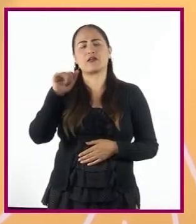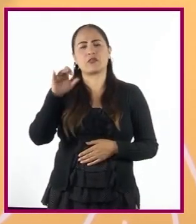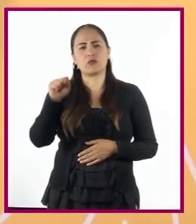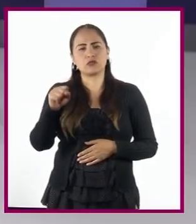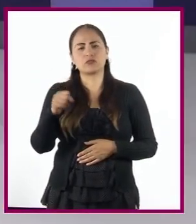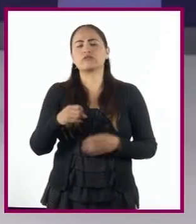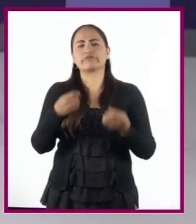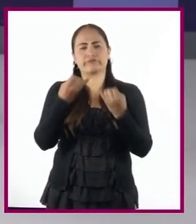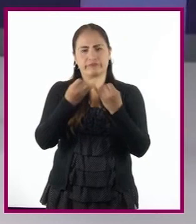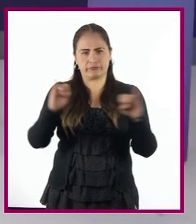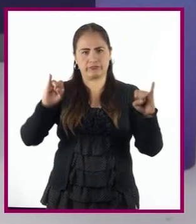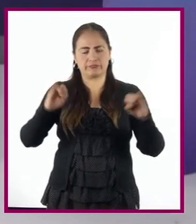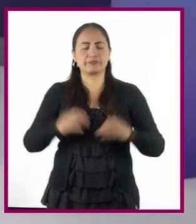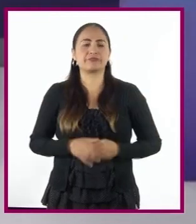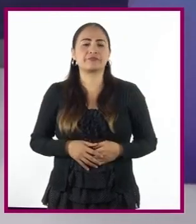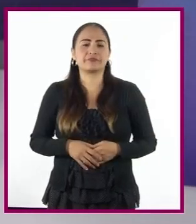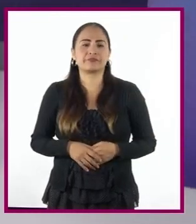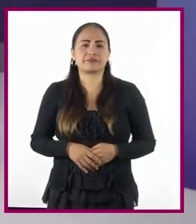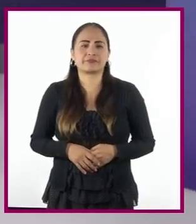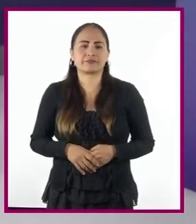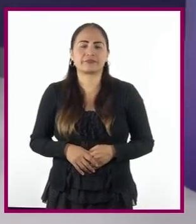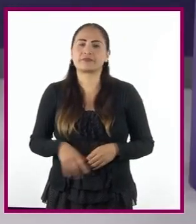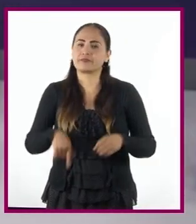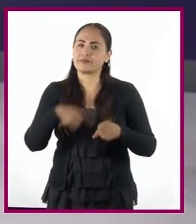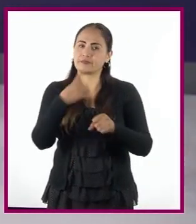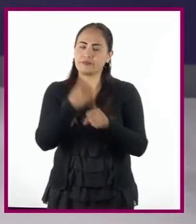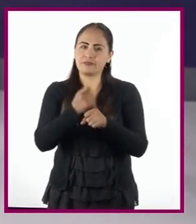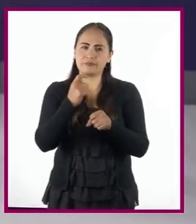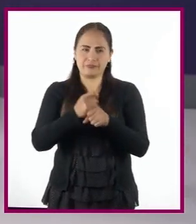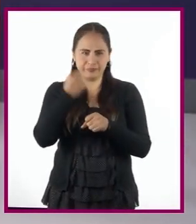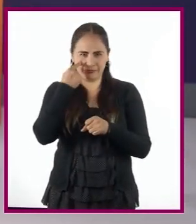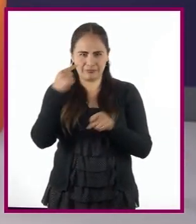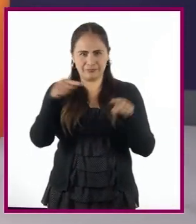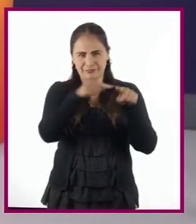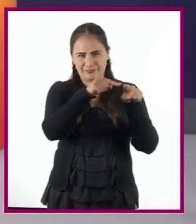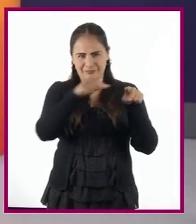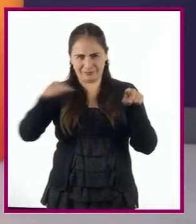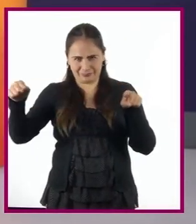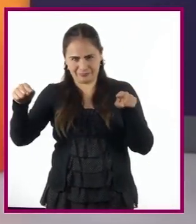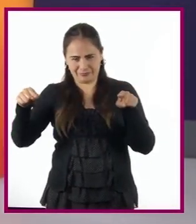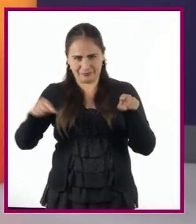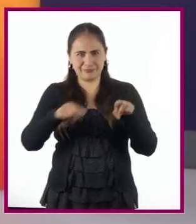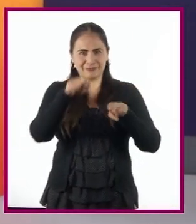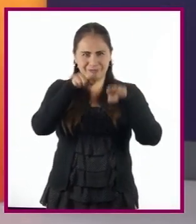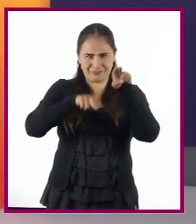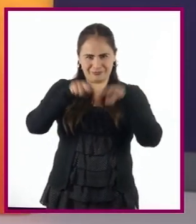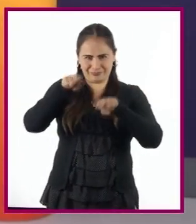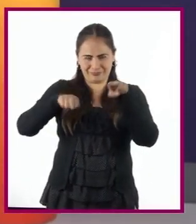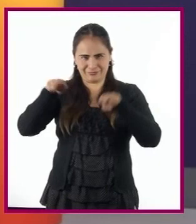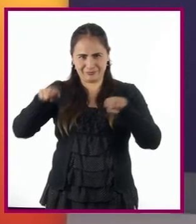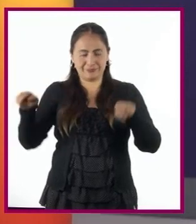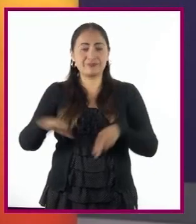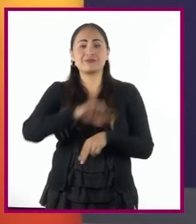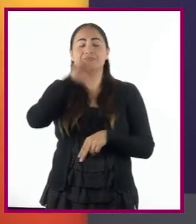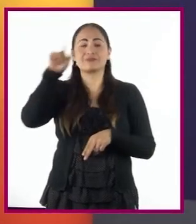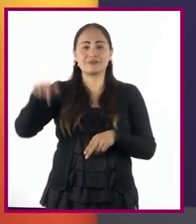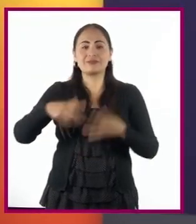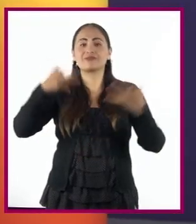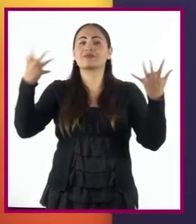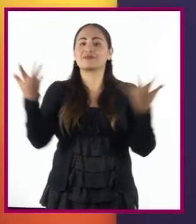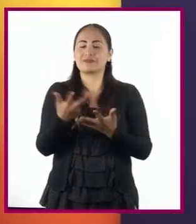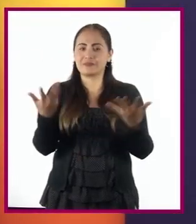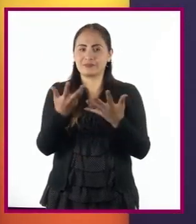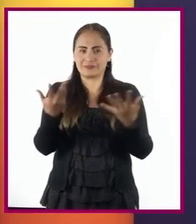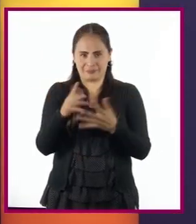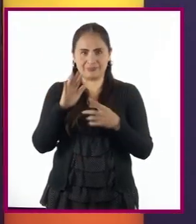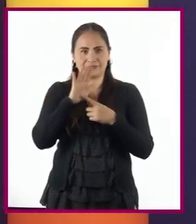independientes. Primero, analizaremos una gráfica de línea y posteriormente vamos a elaborar una gráfica de